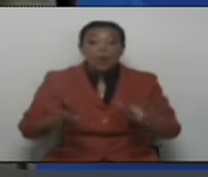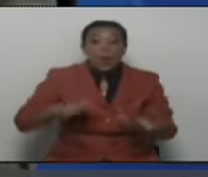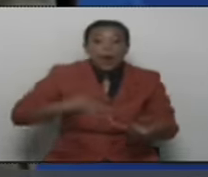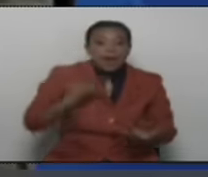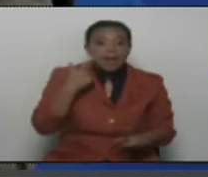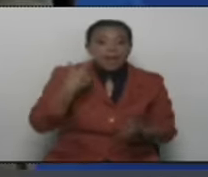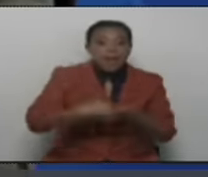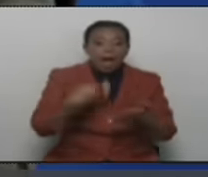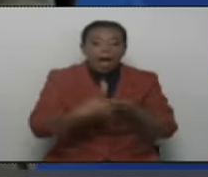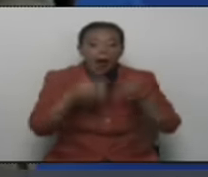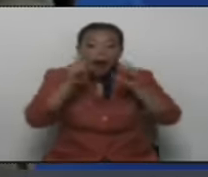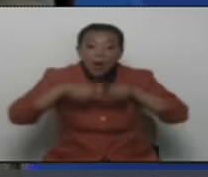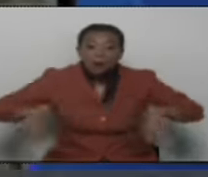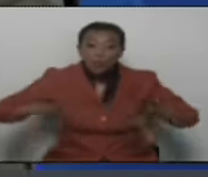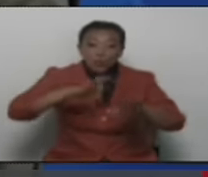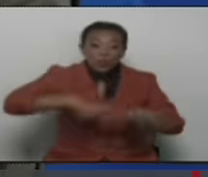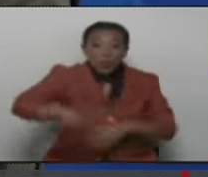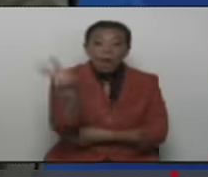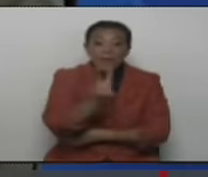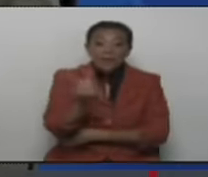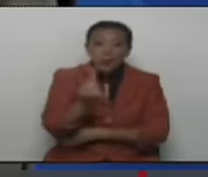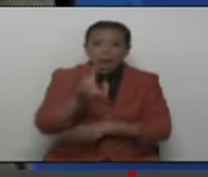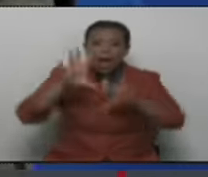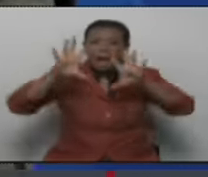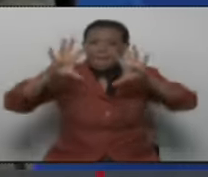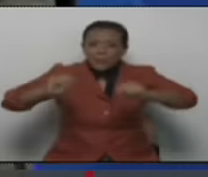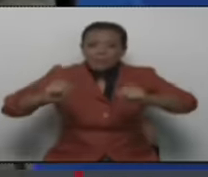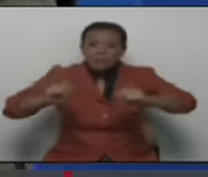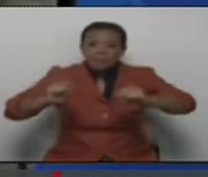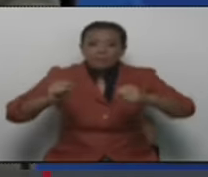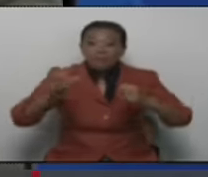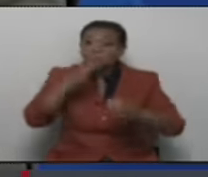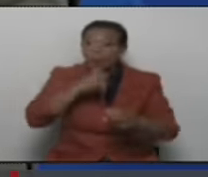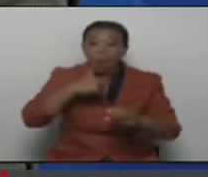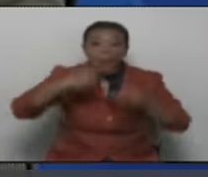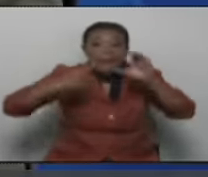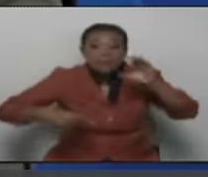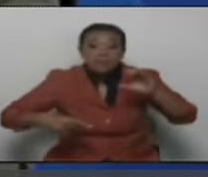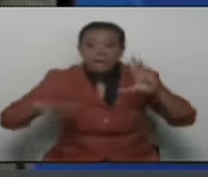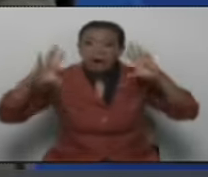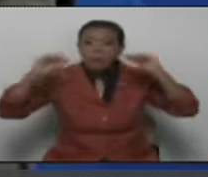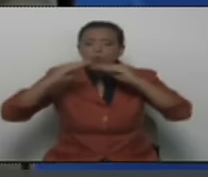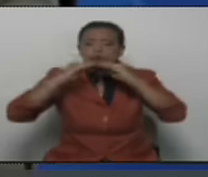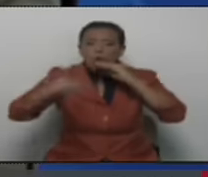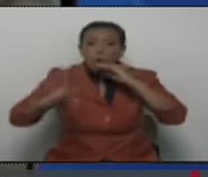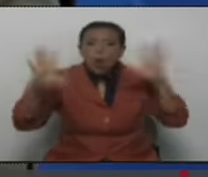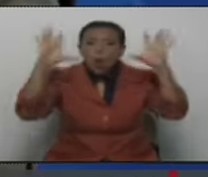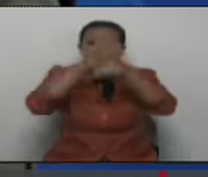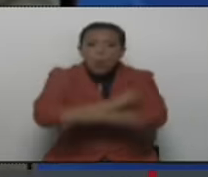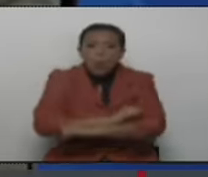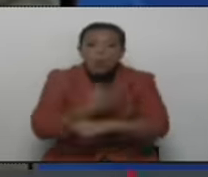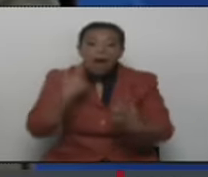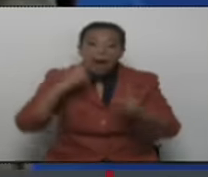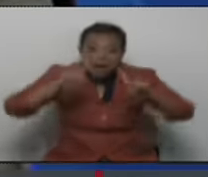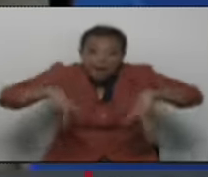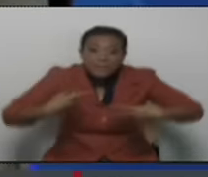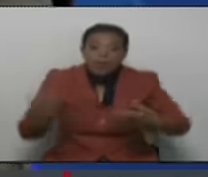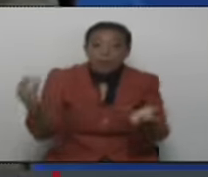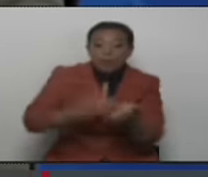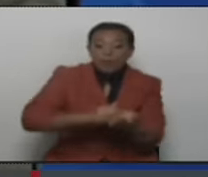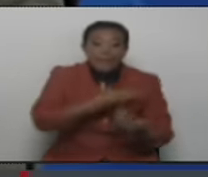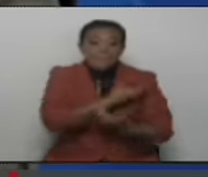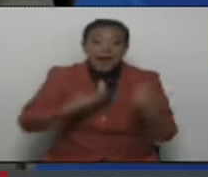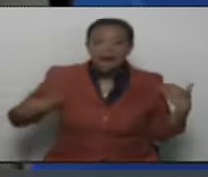pretendían dejar al país varios días sin electricidad para intentar reactivar a sus comanditos